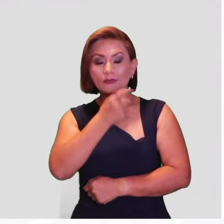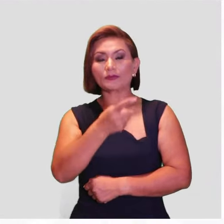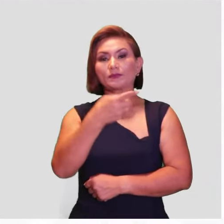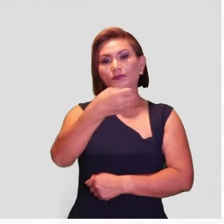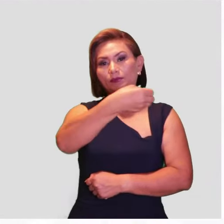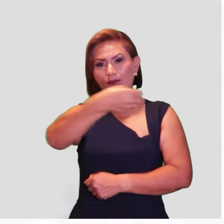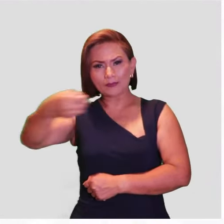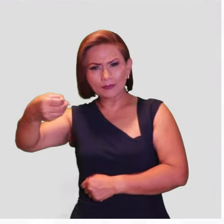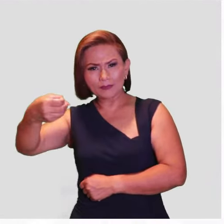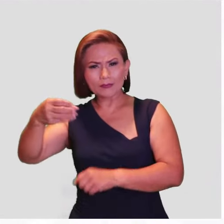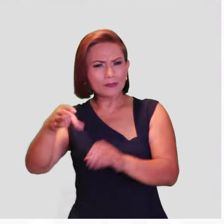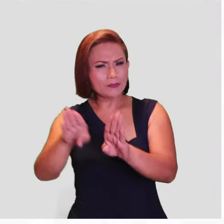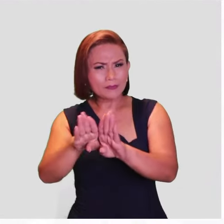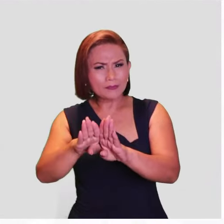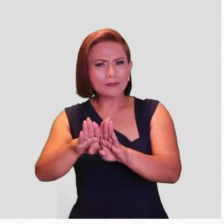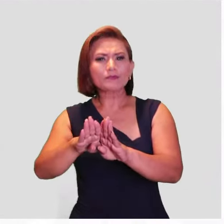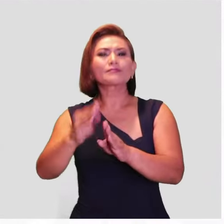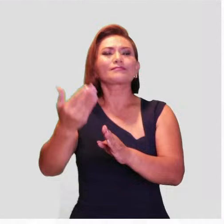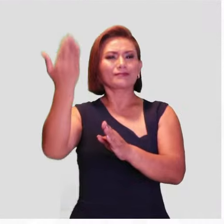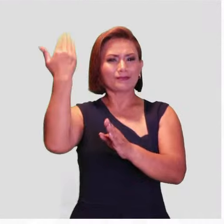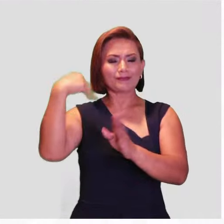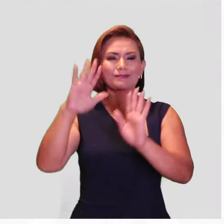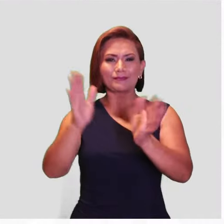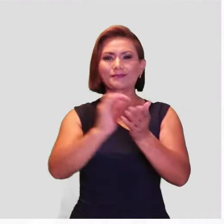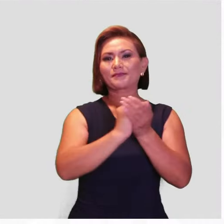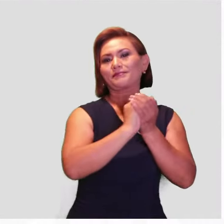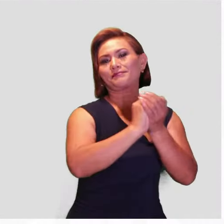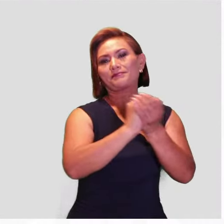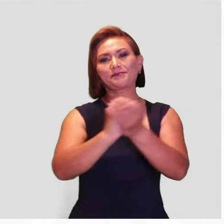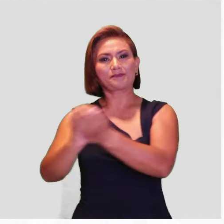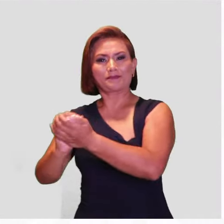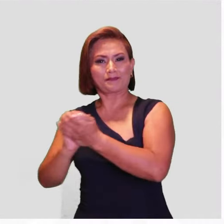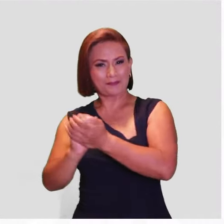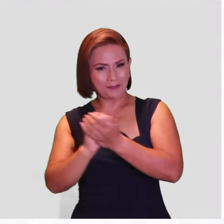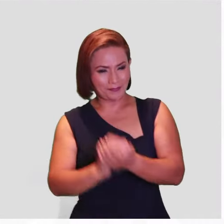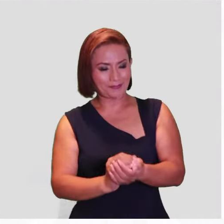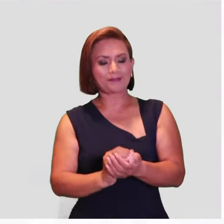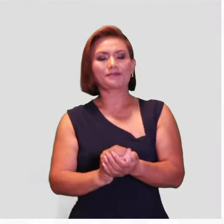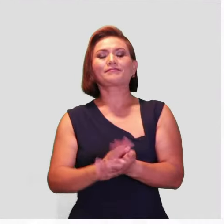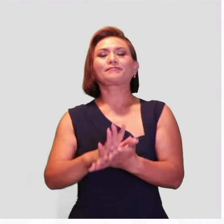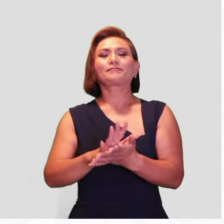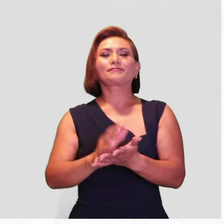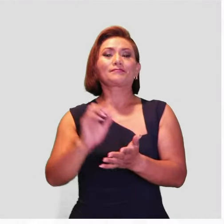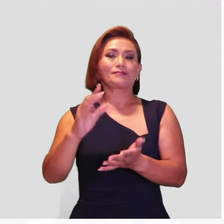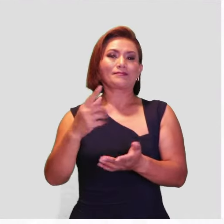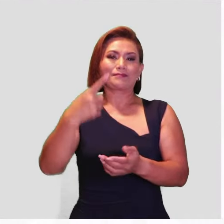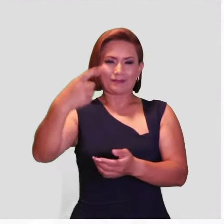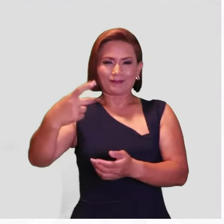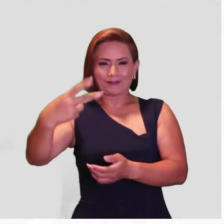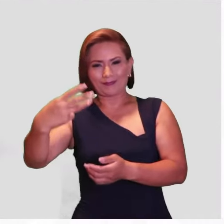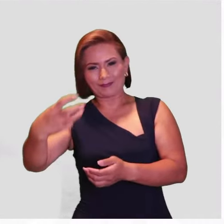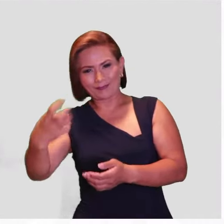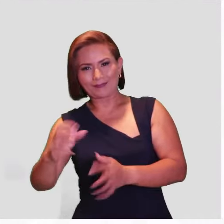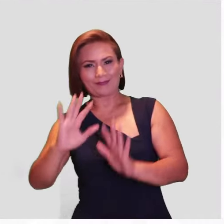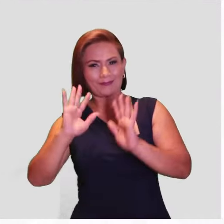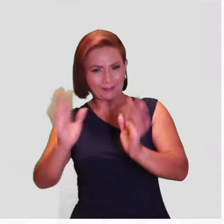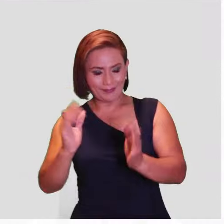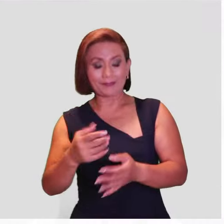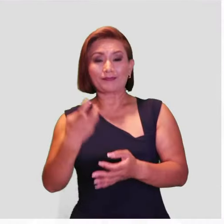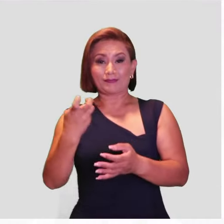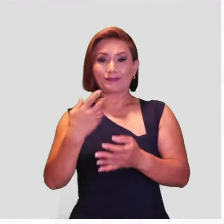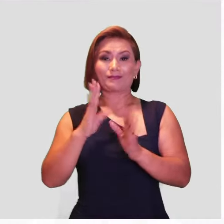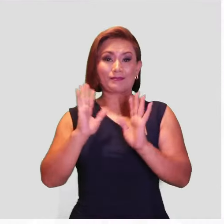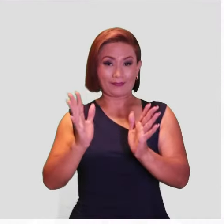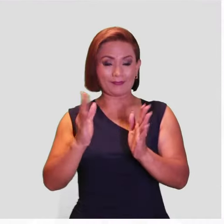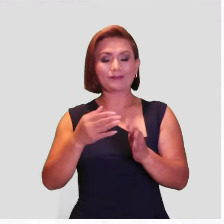se determinará de acuerdo al orden de participación ya establecido previamente por sorteo. Así anunciado lo anterior,